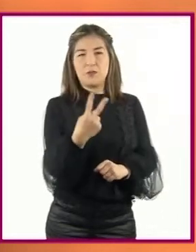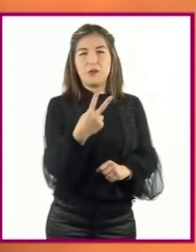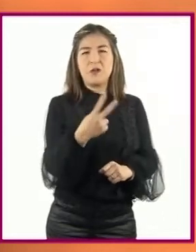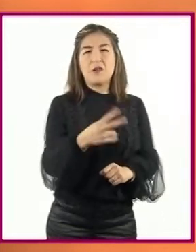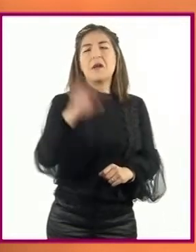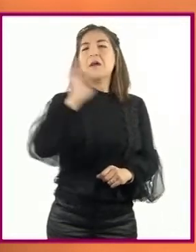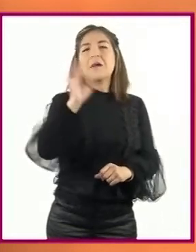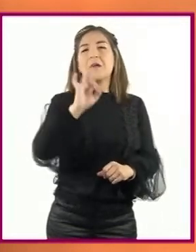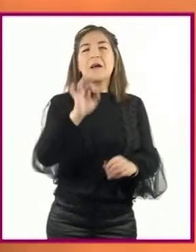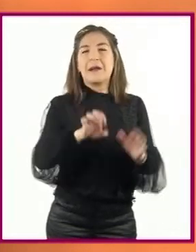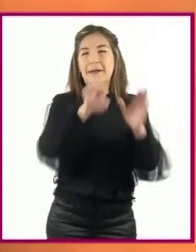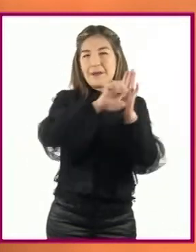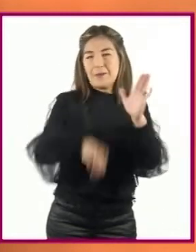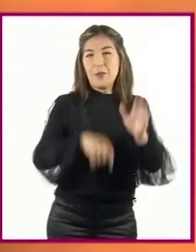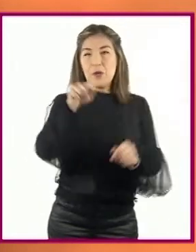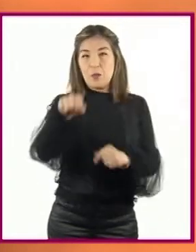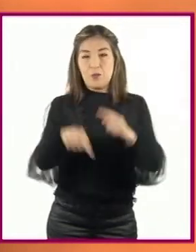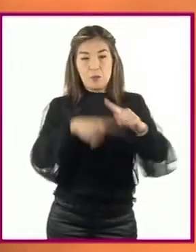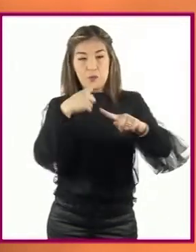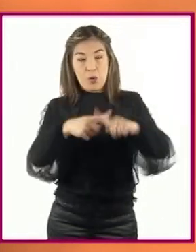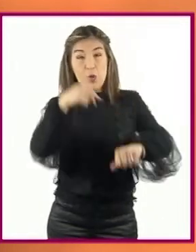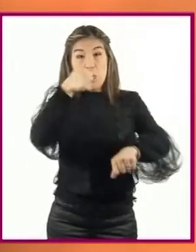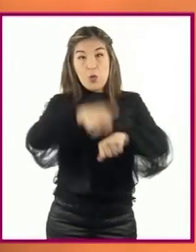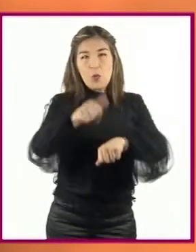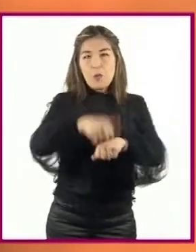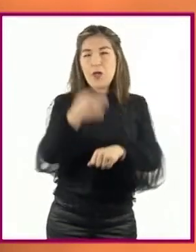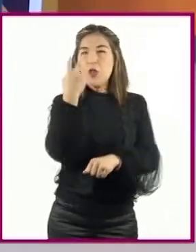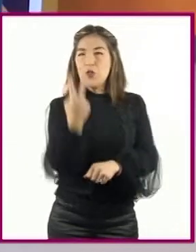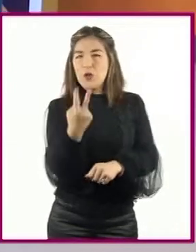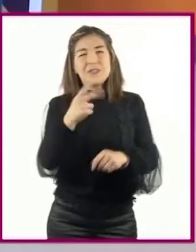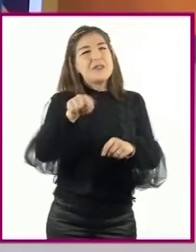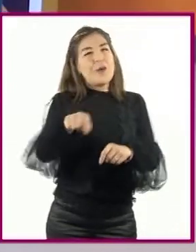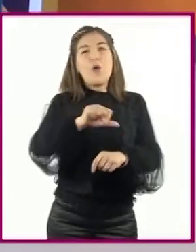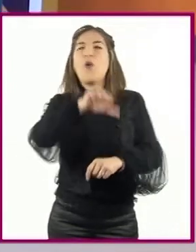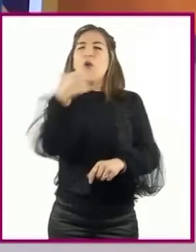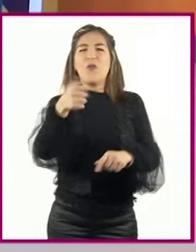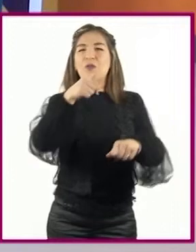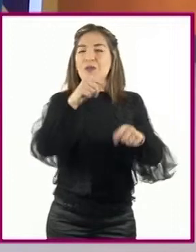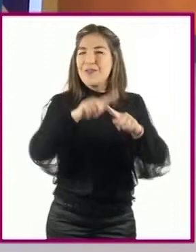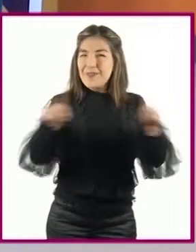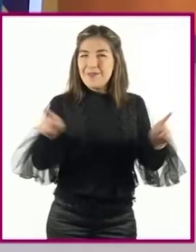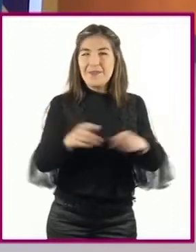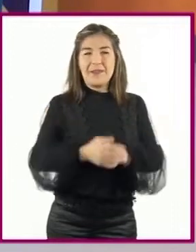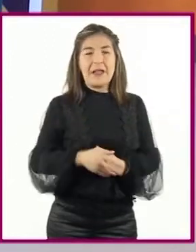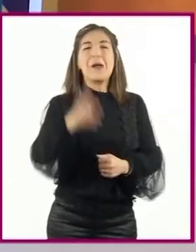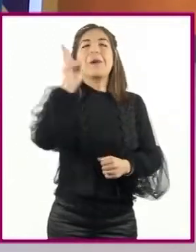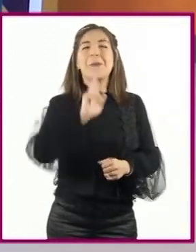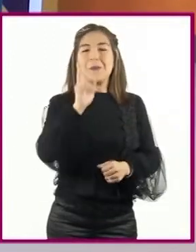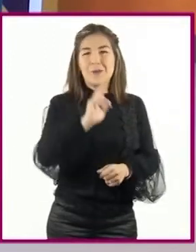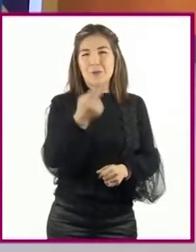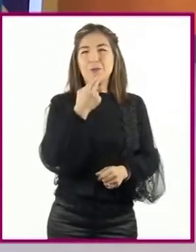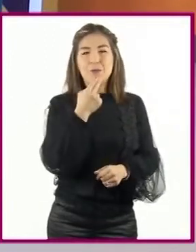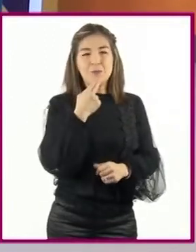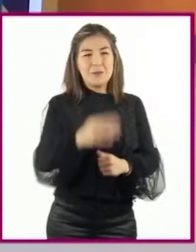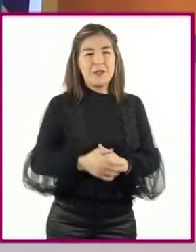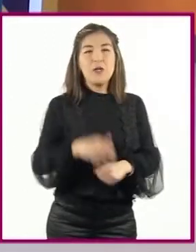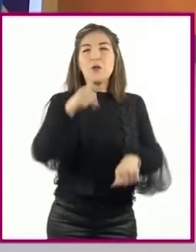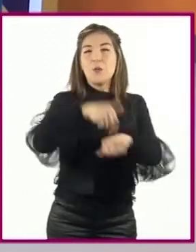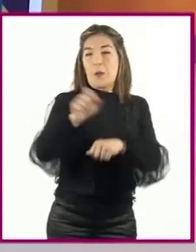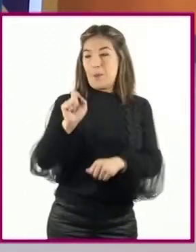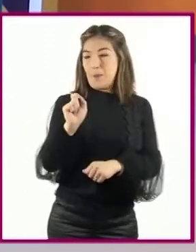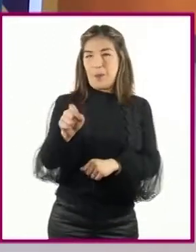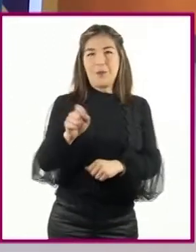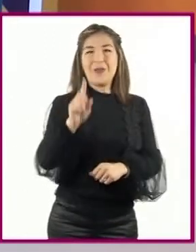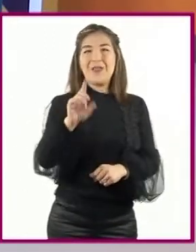lo mismo si se emplea un factor distinto a 2? ¿Qué les parece si usamos un factor, un número decimal?